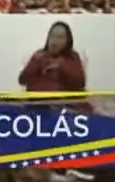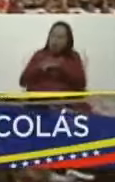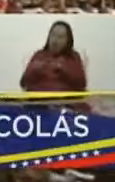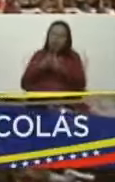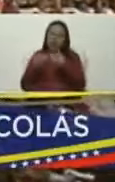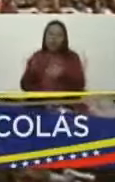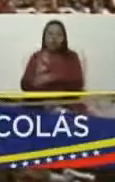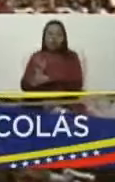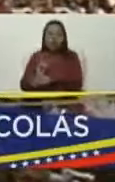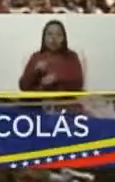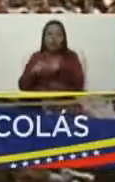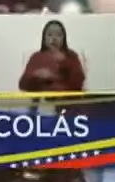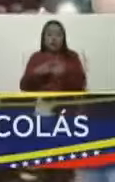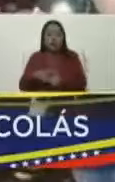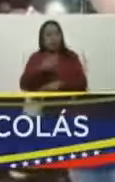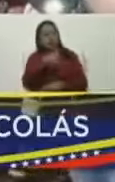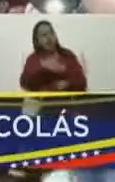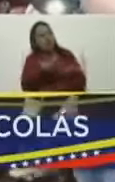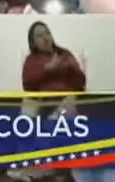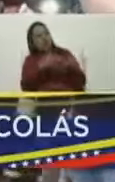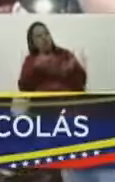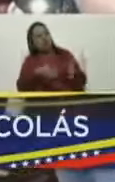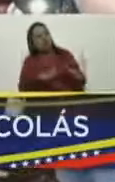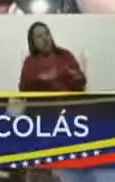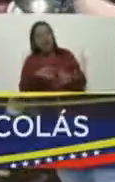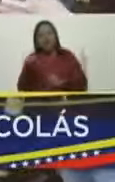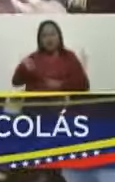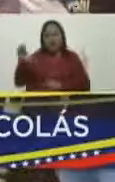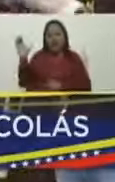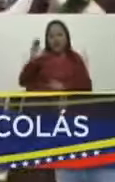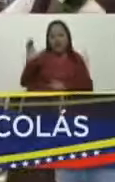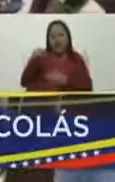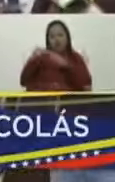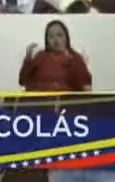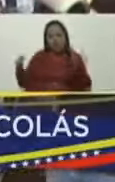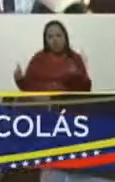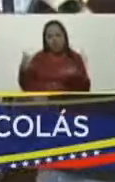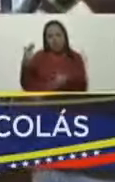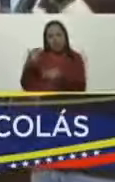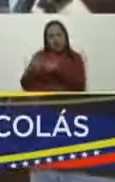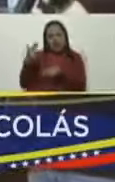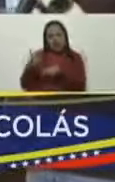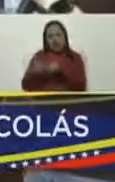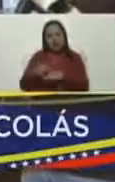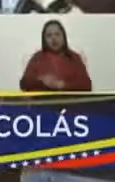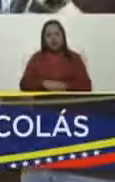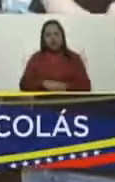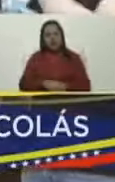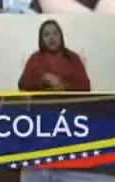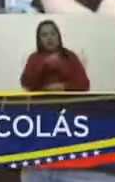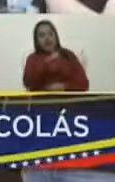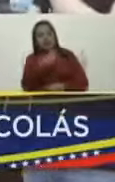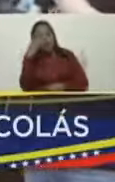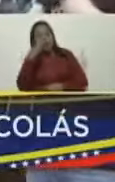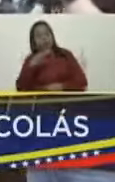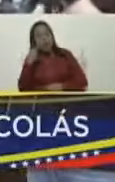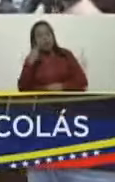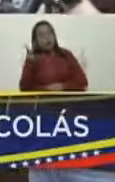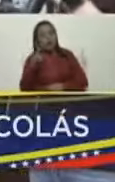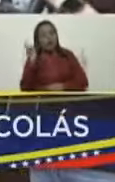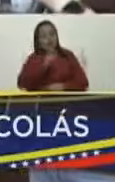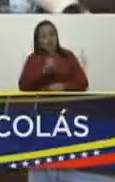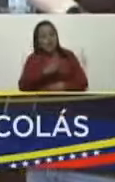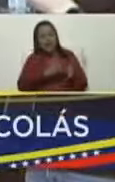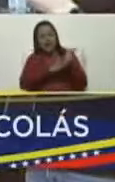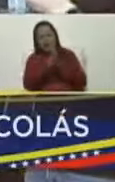proceso. ¿De dónde eres tú, Luis? De Caracas, de Puente Hierro, aquí mismo. Te felicito, ¿viste? Gracias. Esa es la juventud que Venezuela necesita. Gracias, presidente. La juventud que